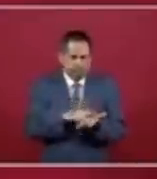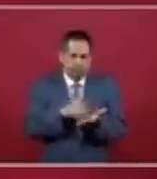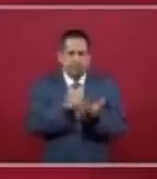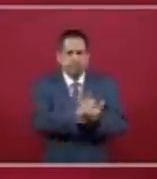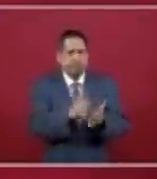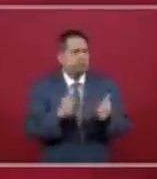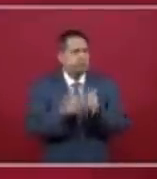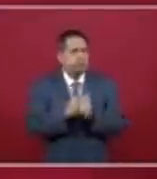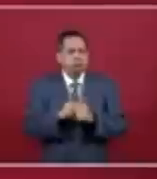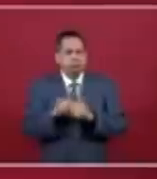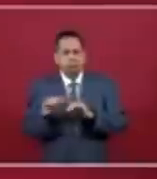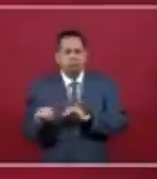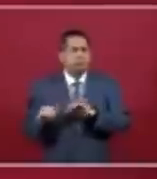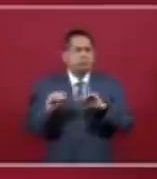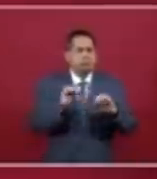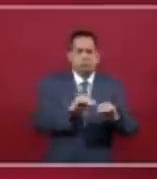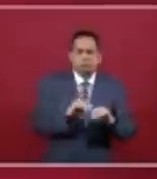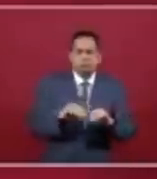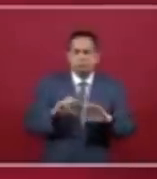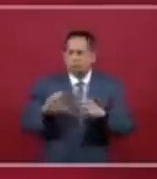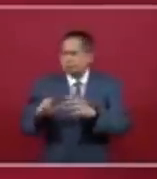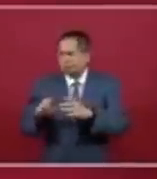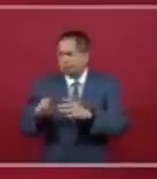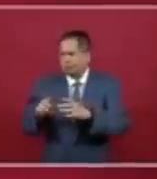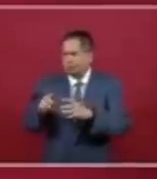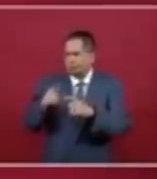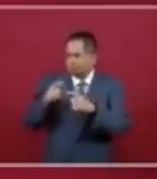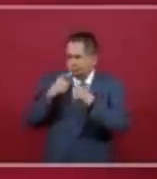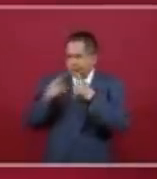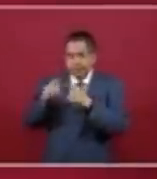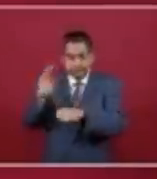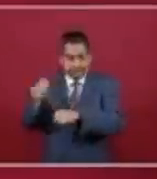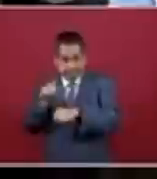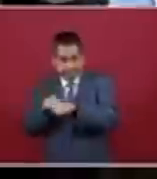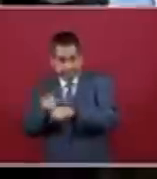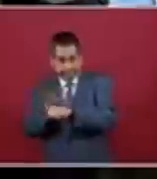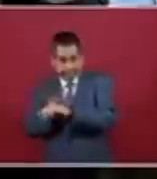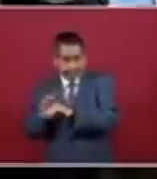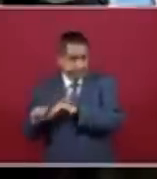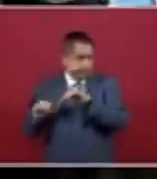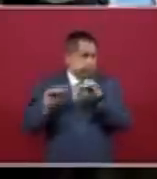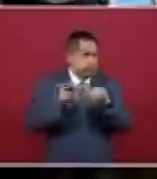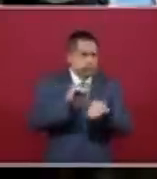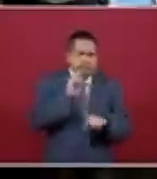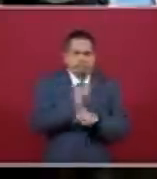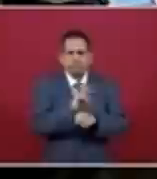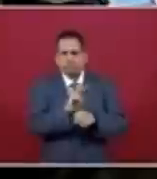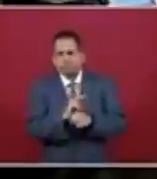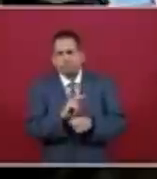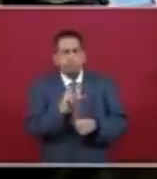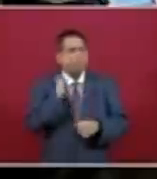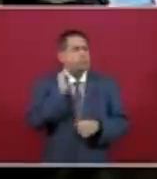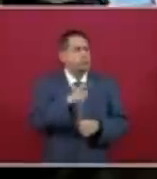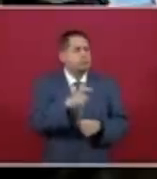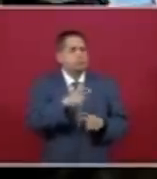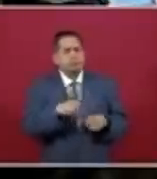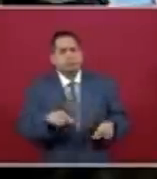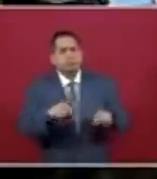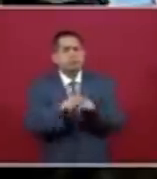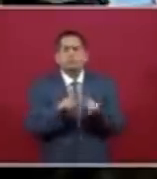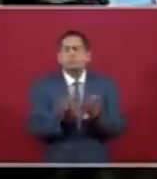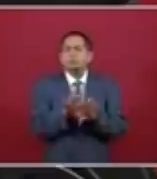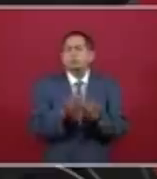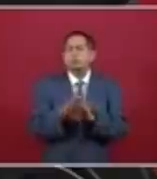con el traslado de PPLs de riesgo federales a fin de despriorizar la